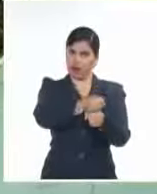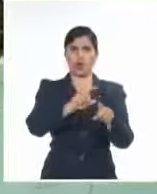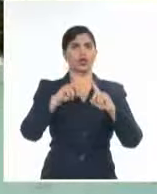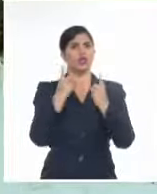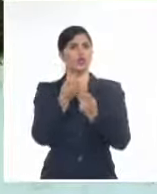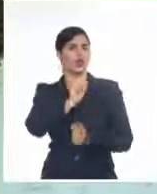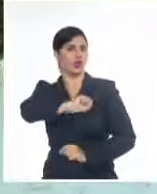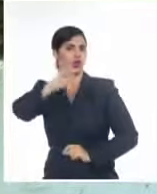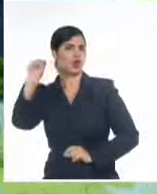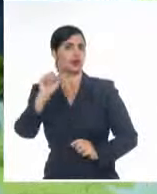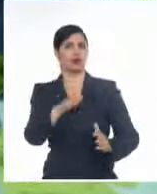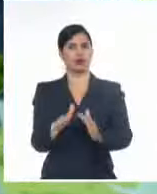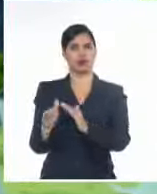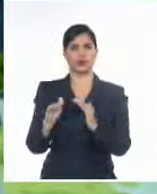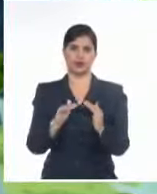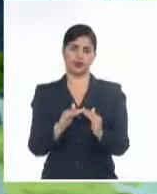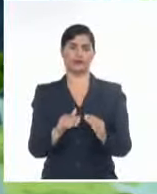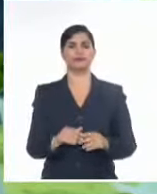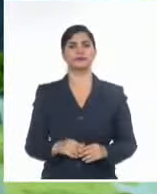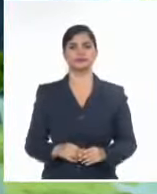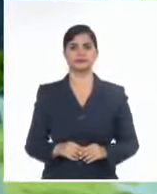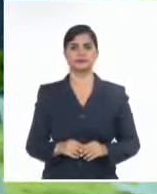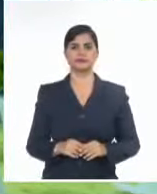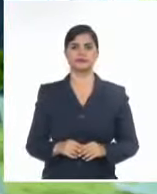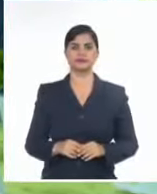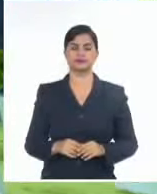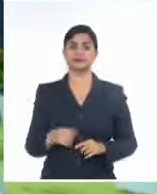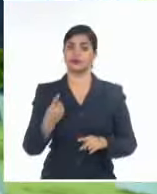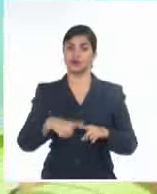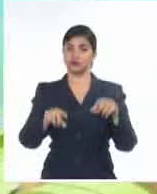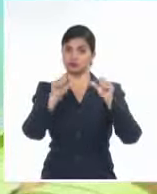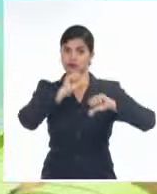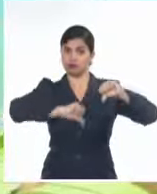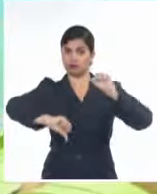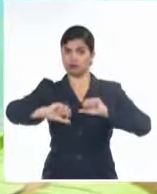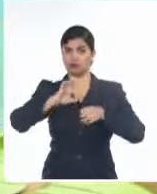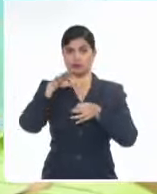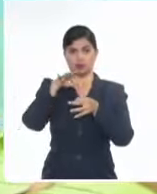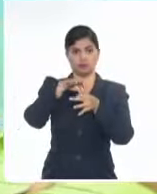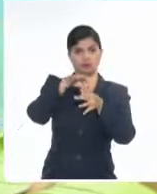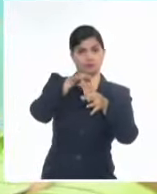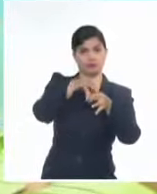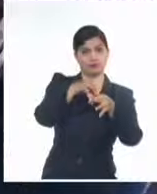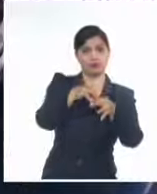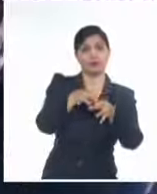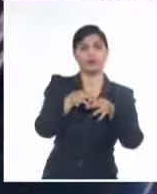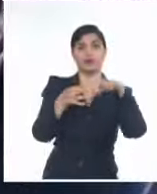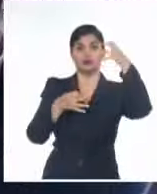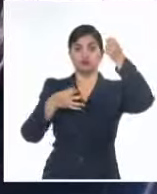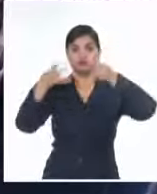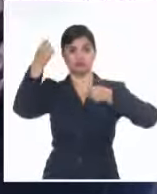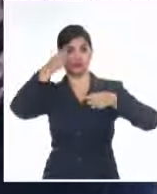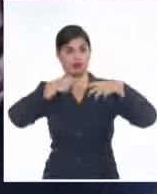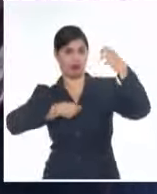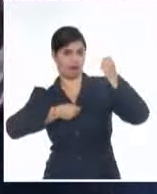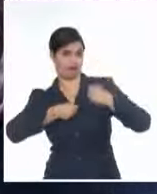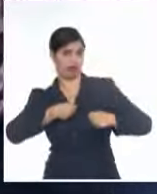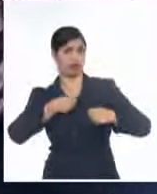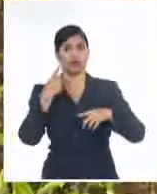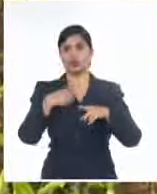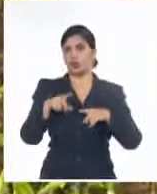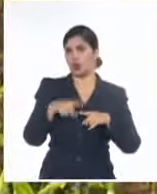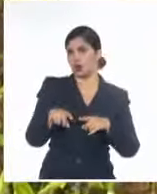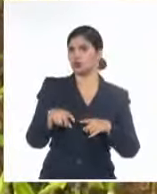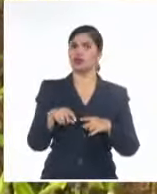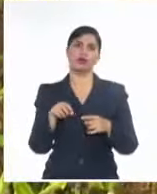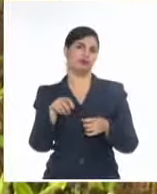La elaboración de posturas de café por injerto y esquejes, la siembra de semillas híbridas de cacao, el mejoramiento genético del cultivo,